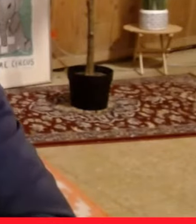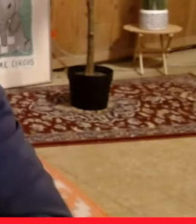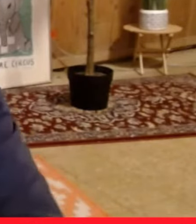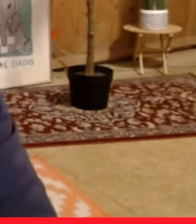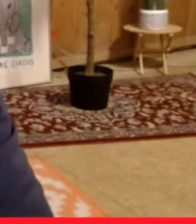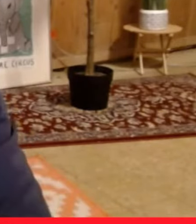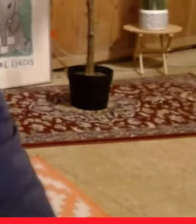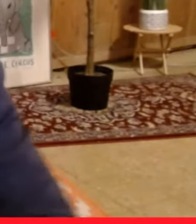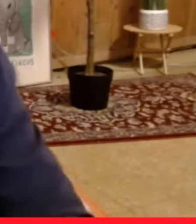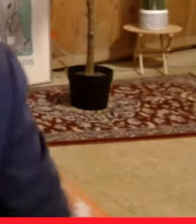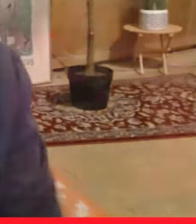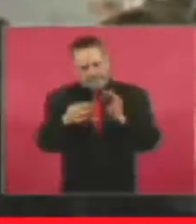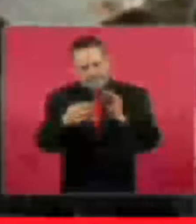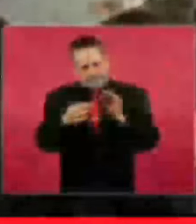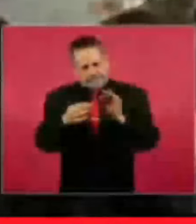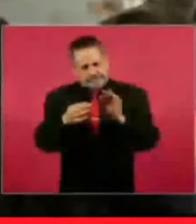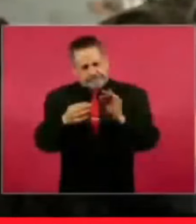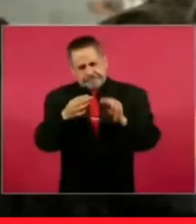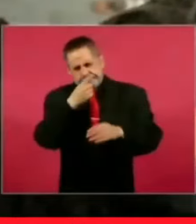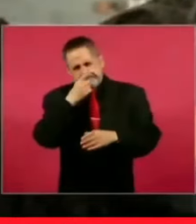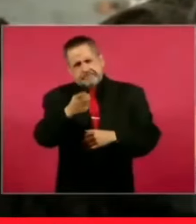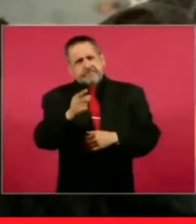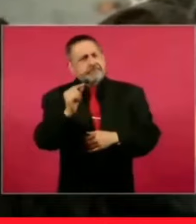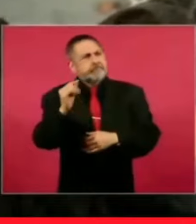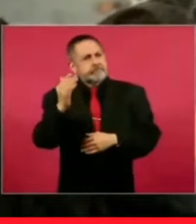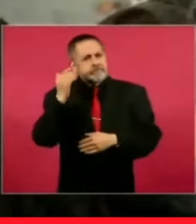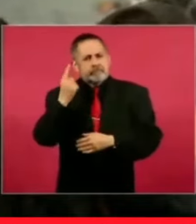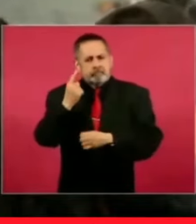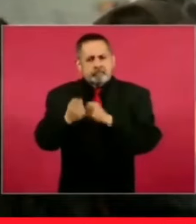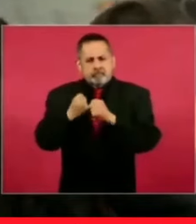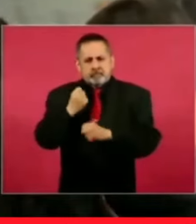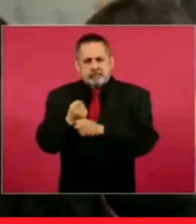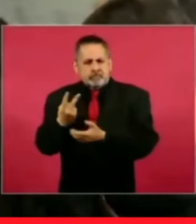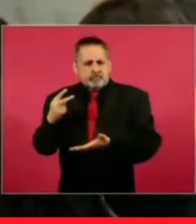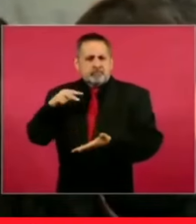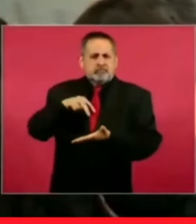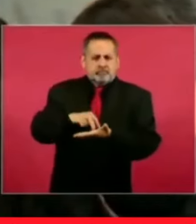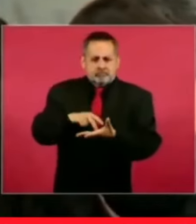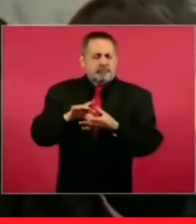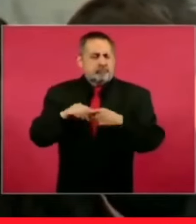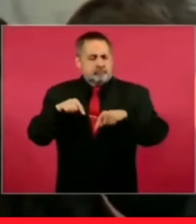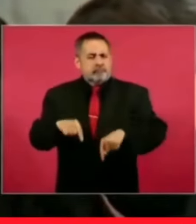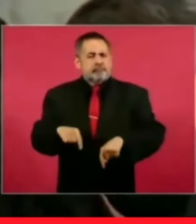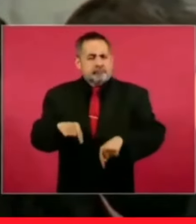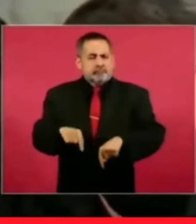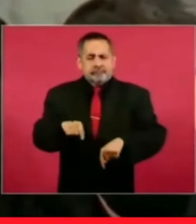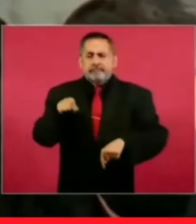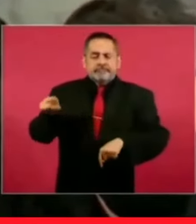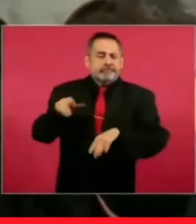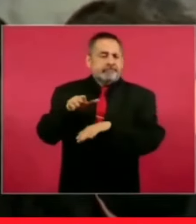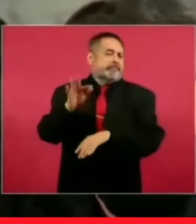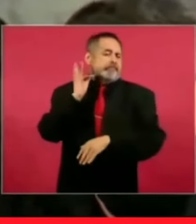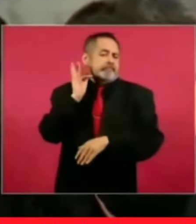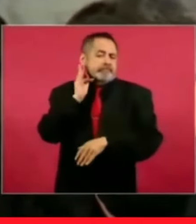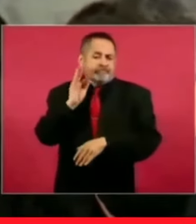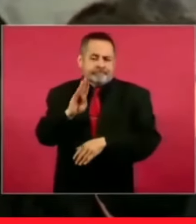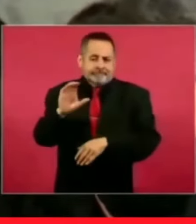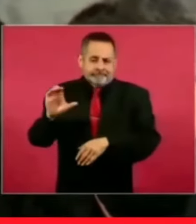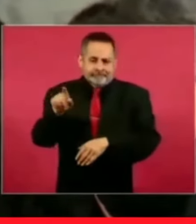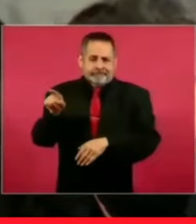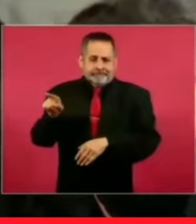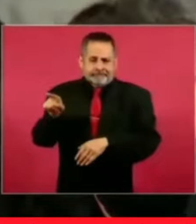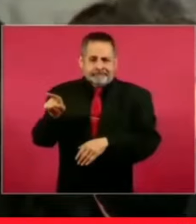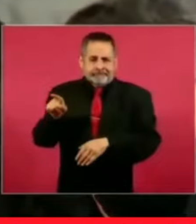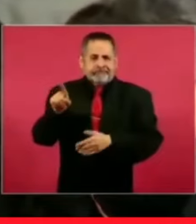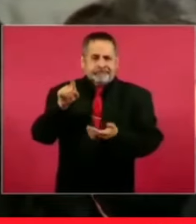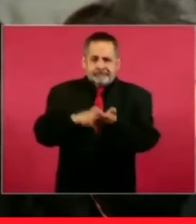el presidente ayer, ahí en la mañana. Un año estuve aquí que tiene que ver con la actuación de la Fiscalía de Baja California, con los